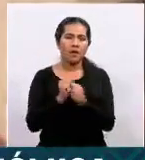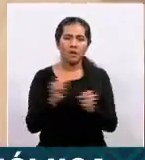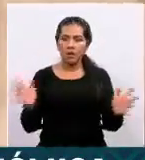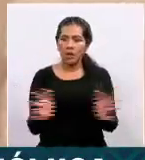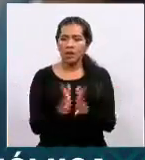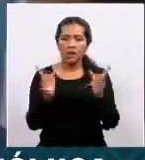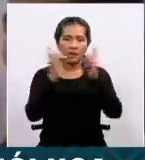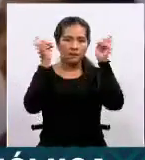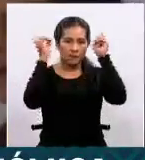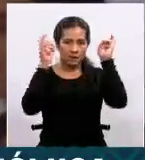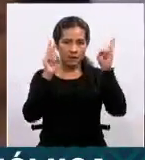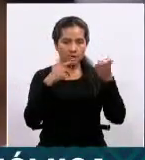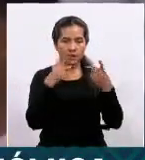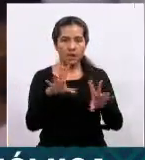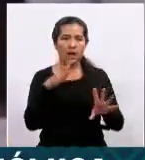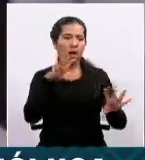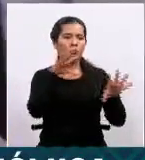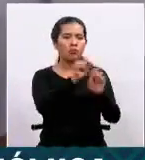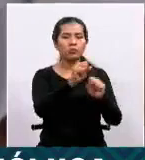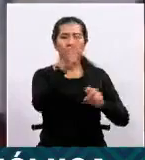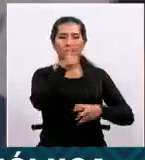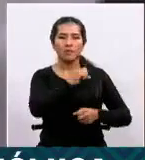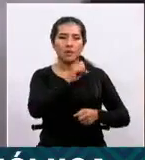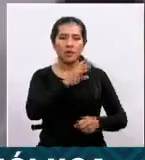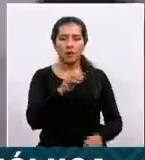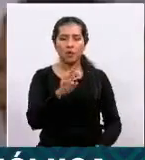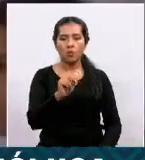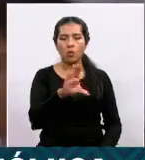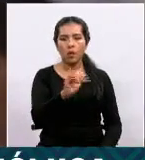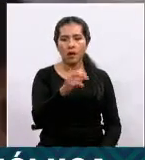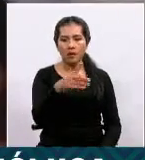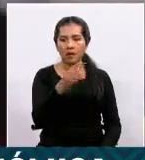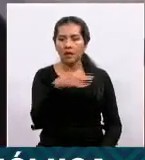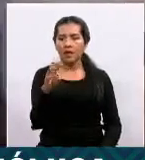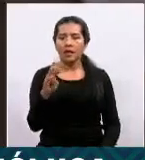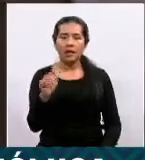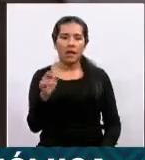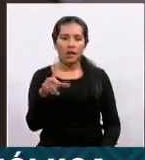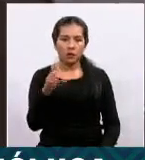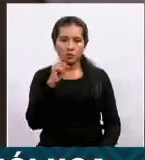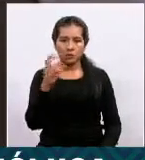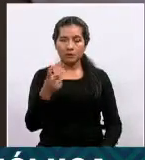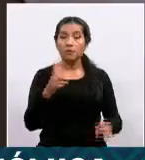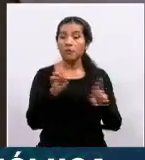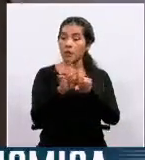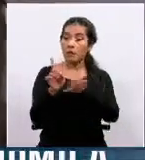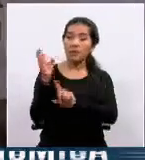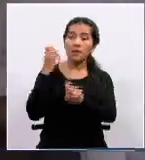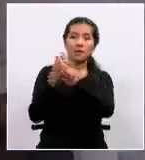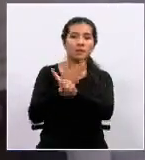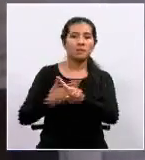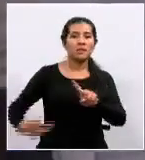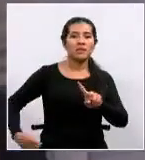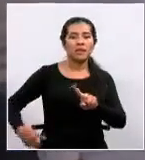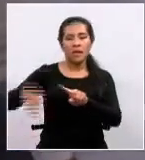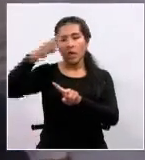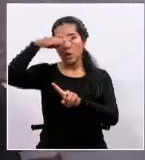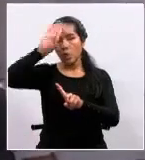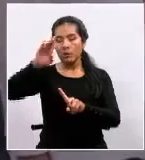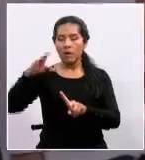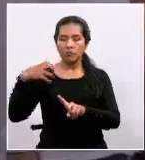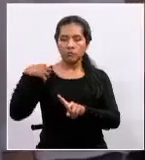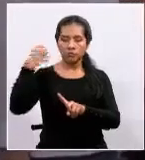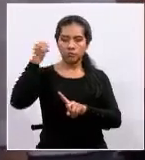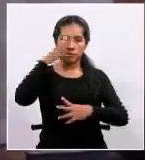cuarteles Moncada y Carlos Manuel de Céspedes, donde también ha asistido el expresidente cubano y general del